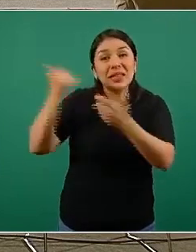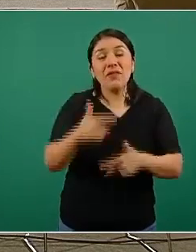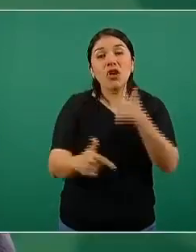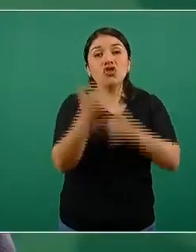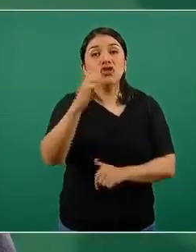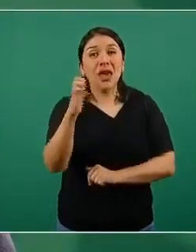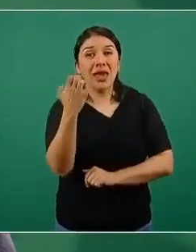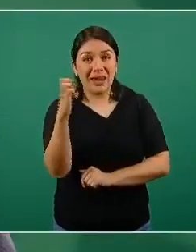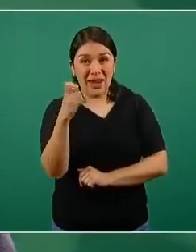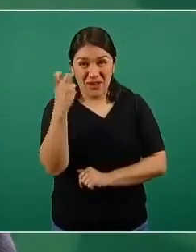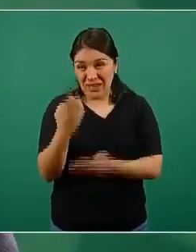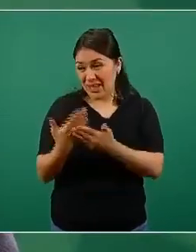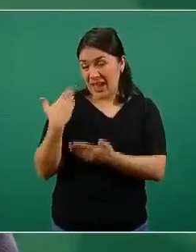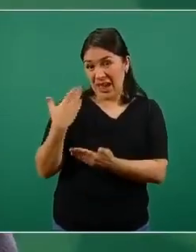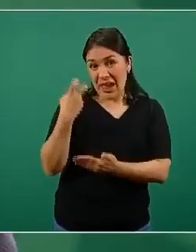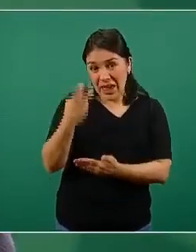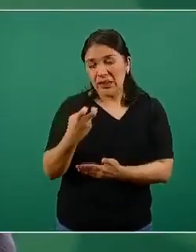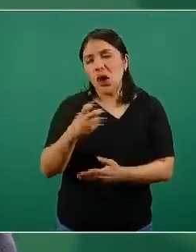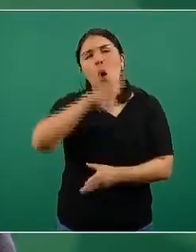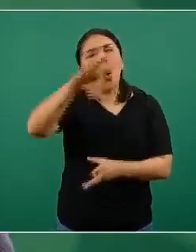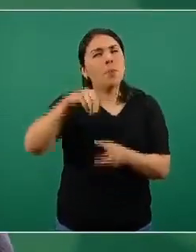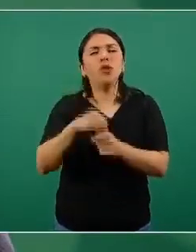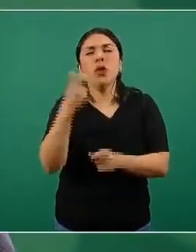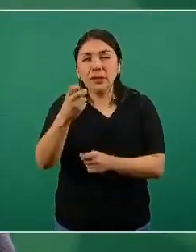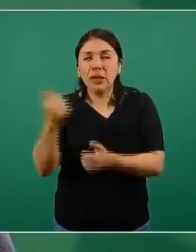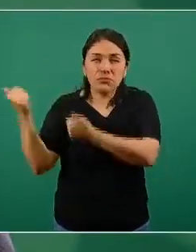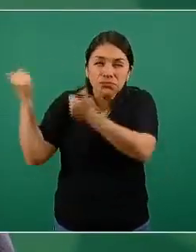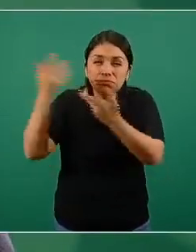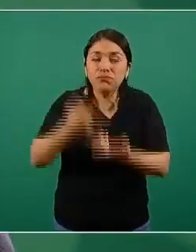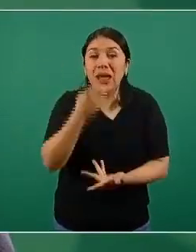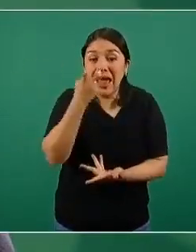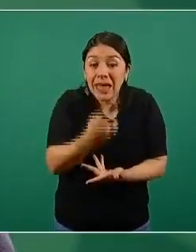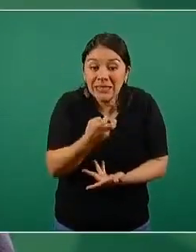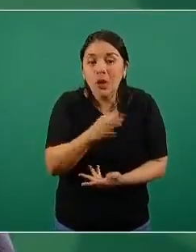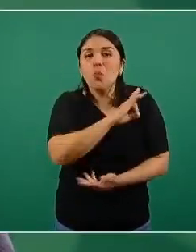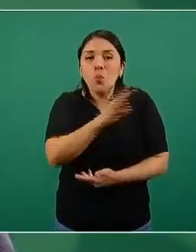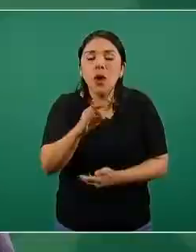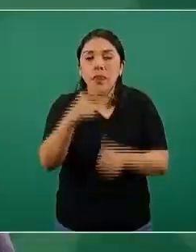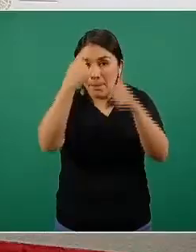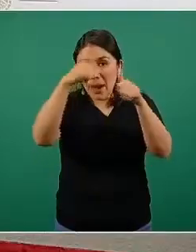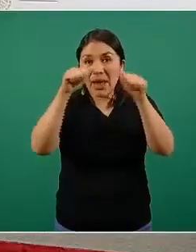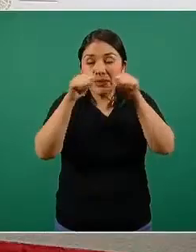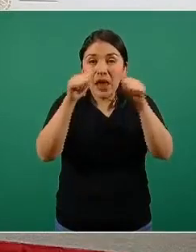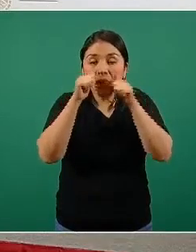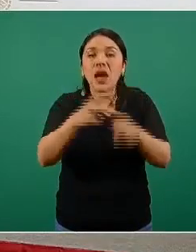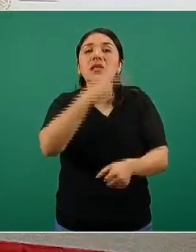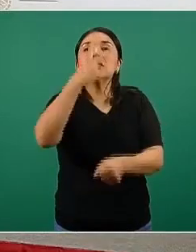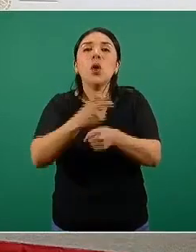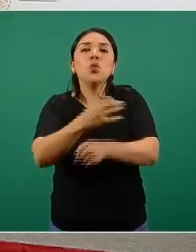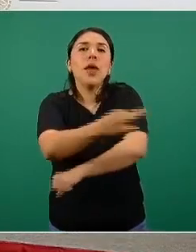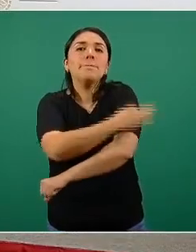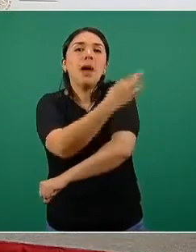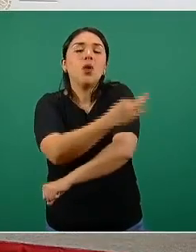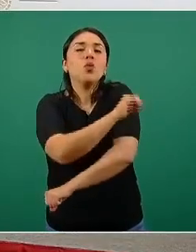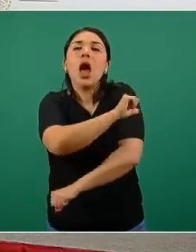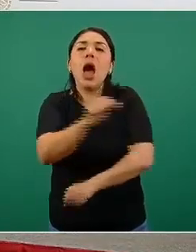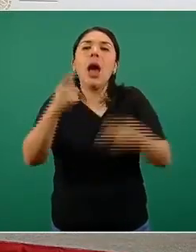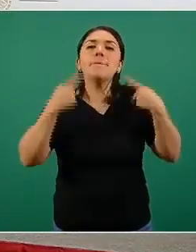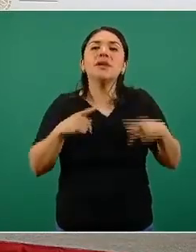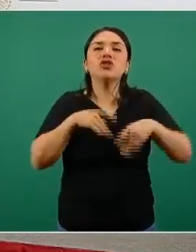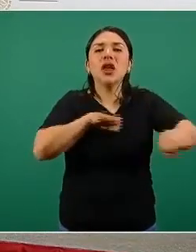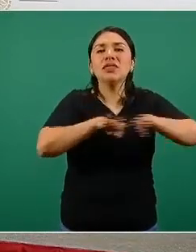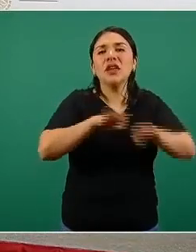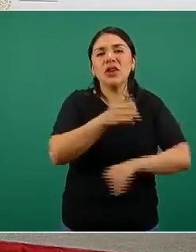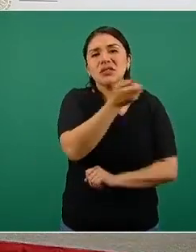enero, entonces prácticamente todo este embarque se va a destinar a segundas dosis del personal